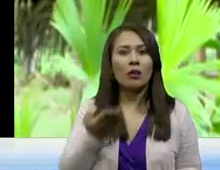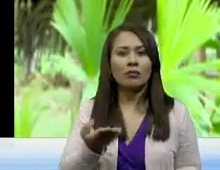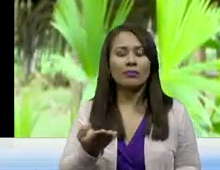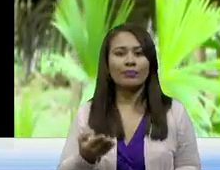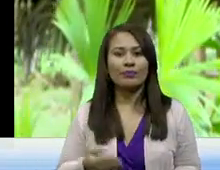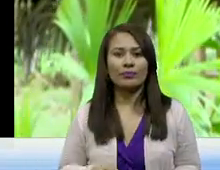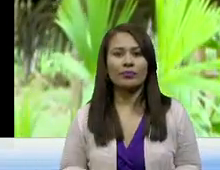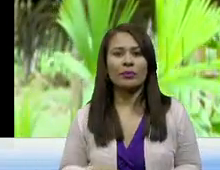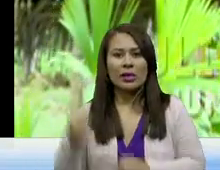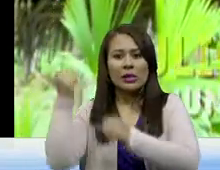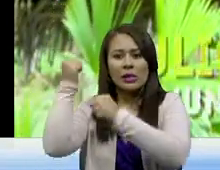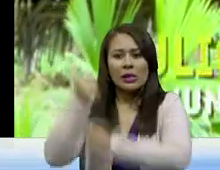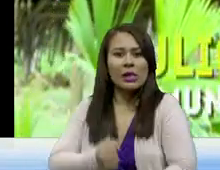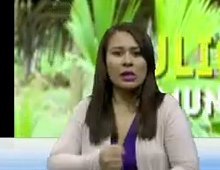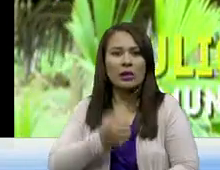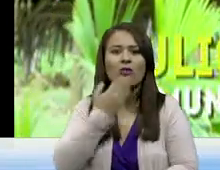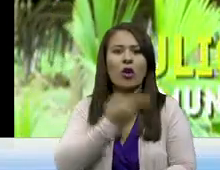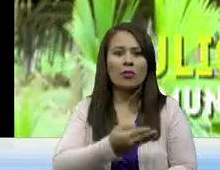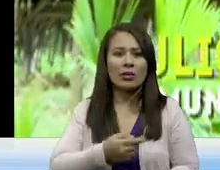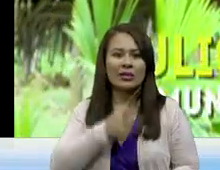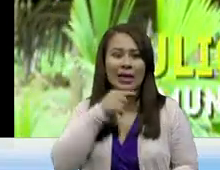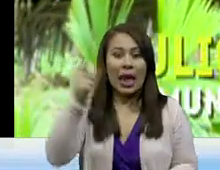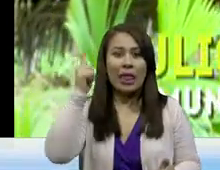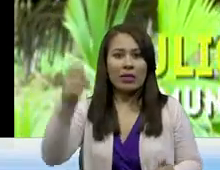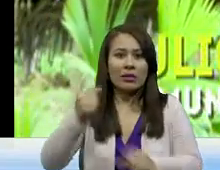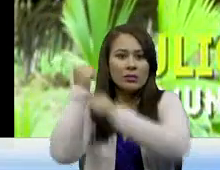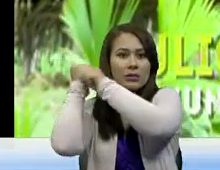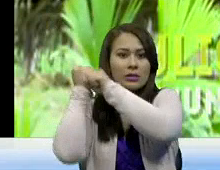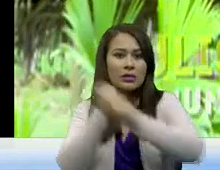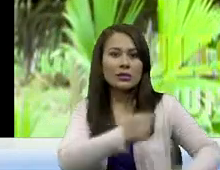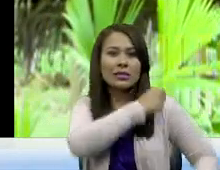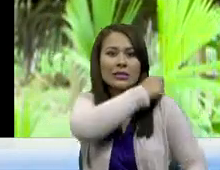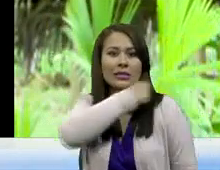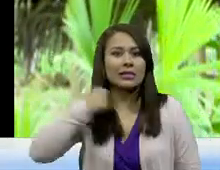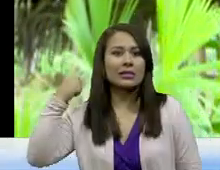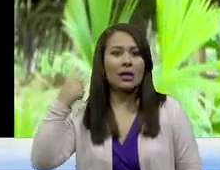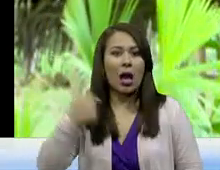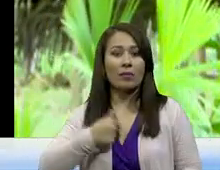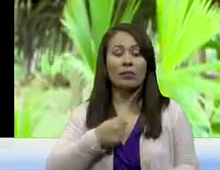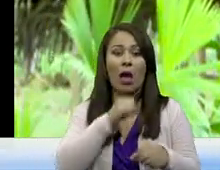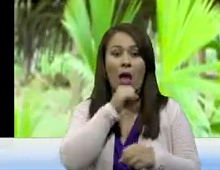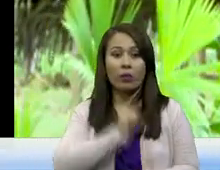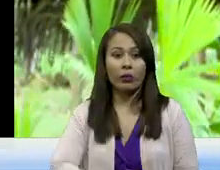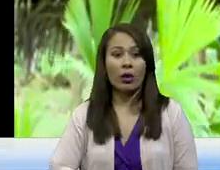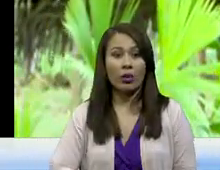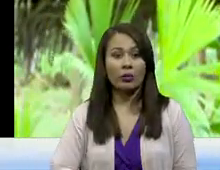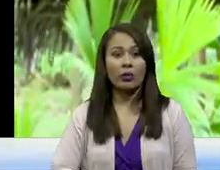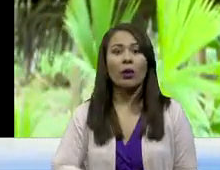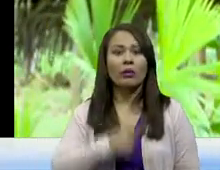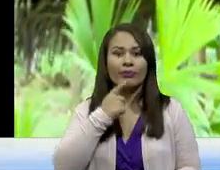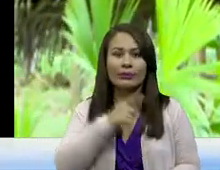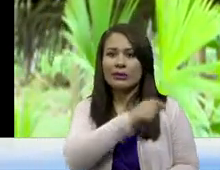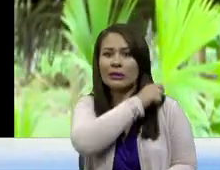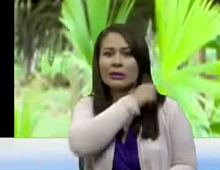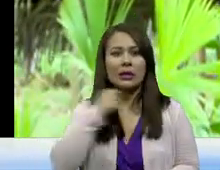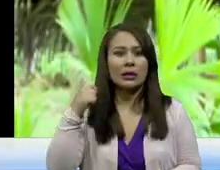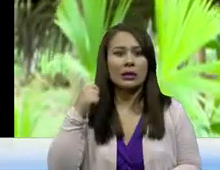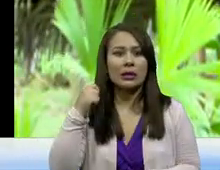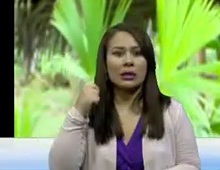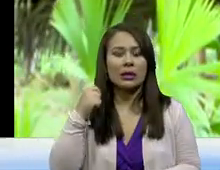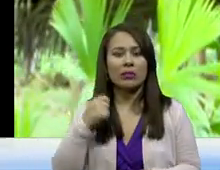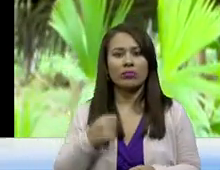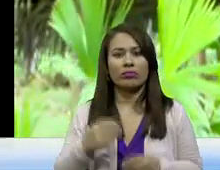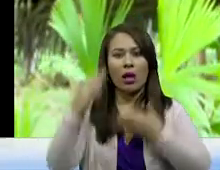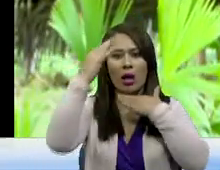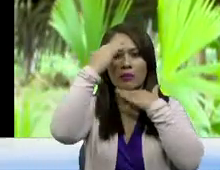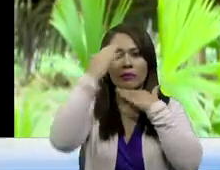a la conquista, mejor les mataron y fue el premio lo que ellos hicieron en ese entonces. Y le reducieron la cabeza y